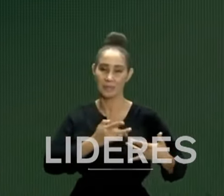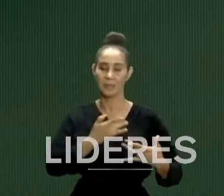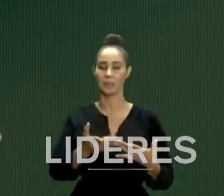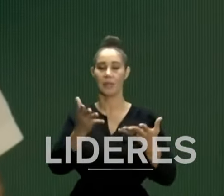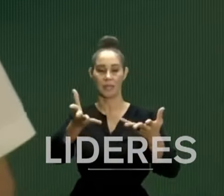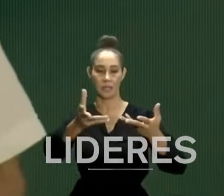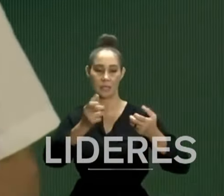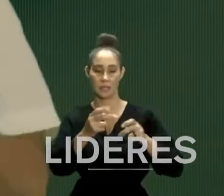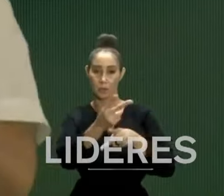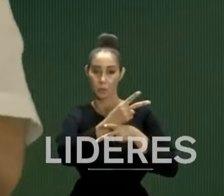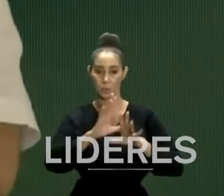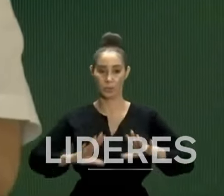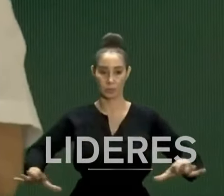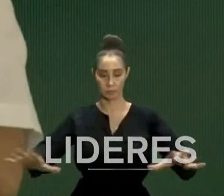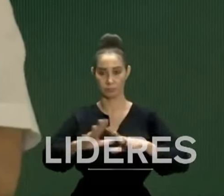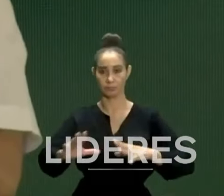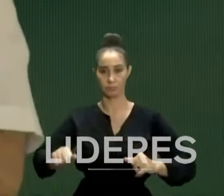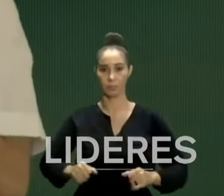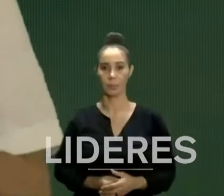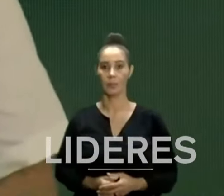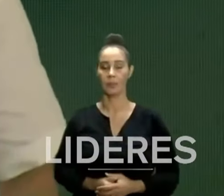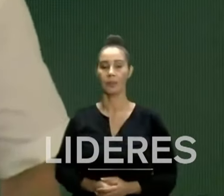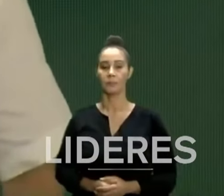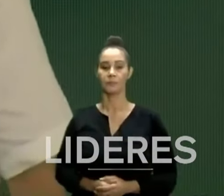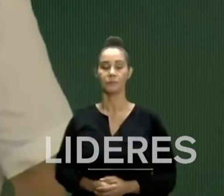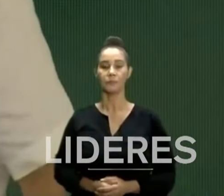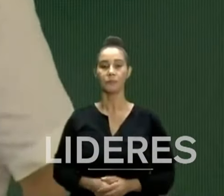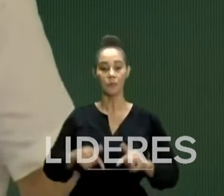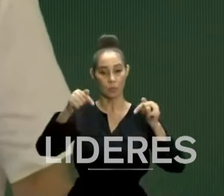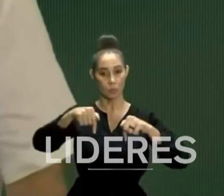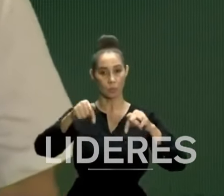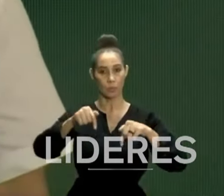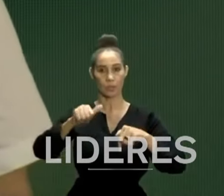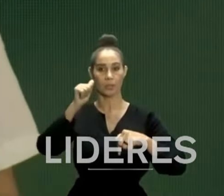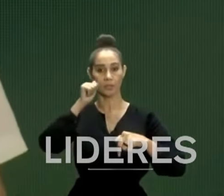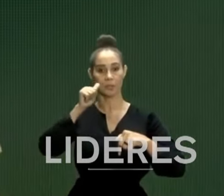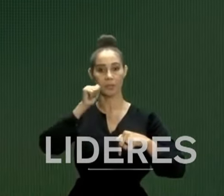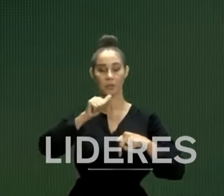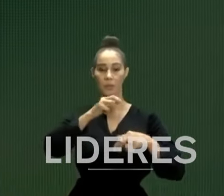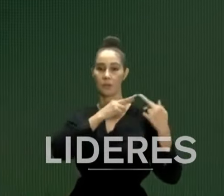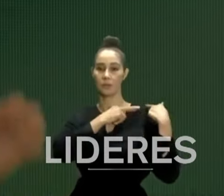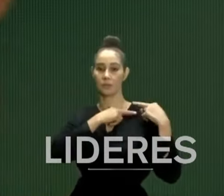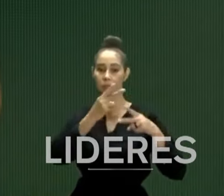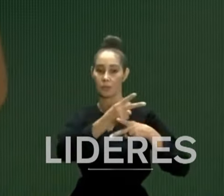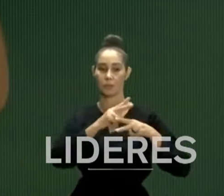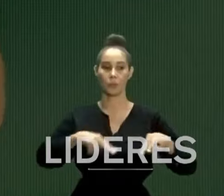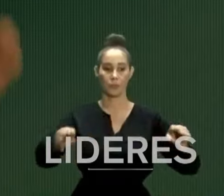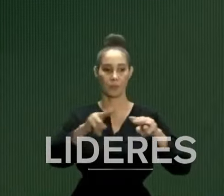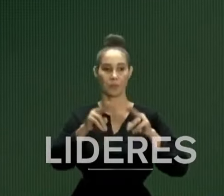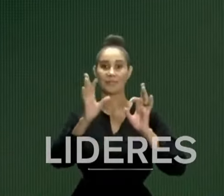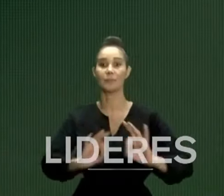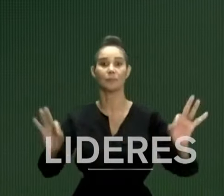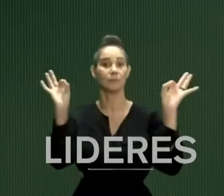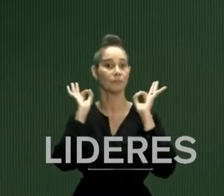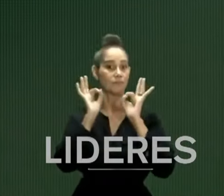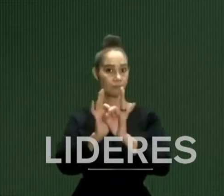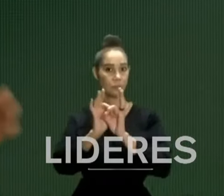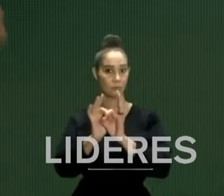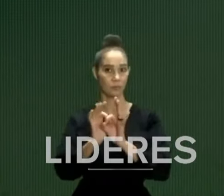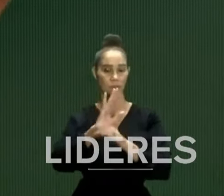es el caso aquí también de la persona Lluveres, la señora Lluveres, que han colocado. Eso es fundamental.